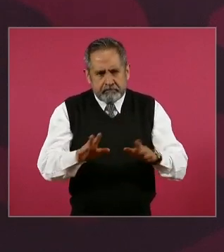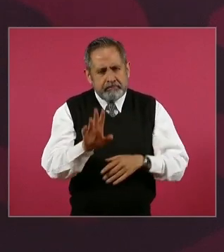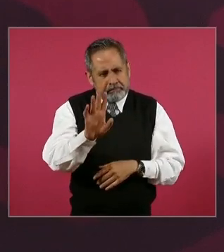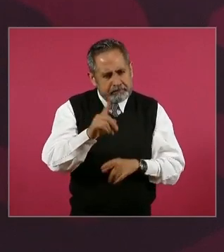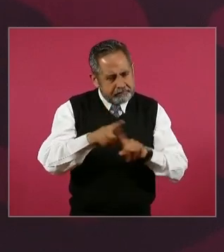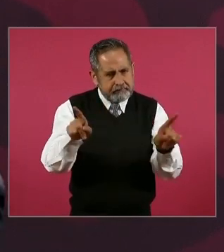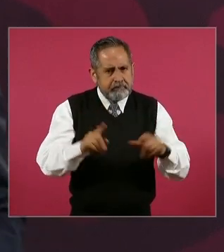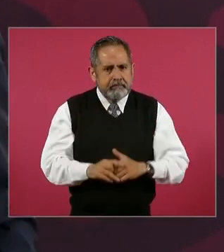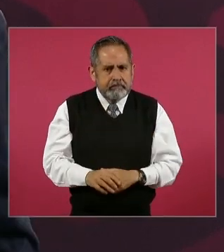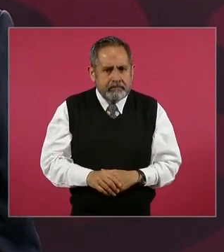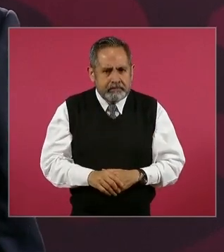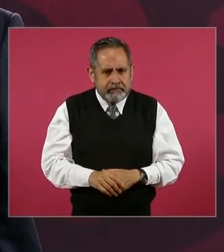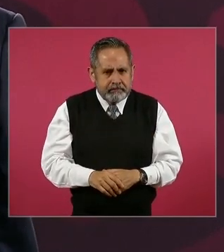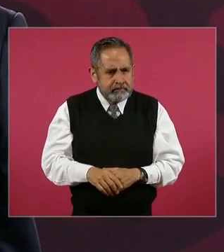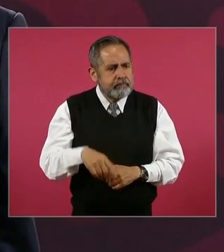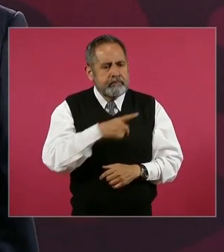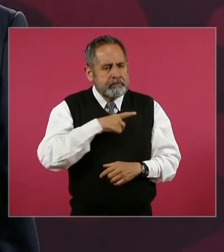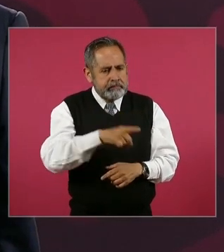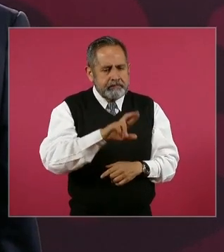vez de